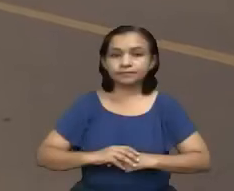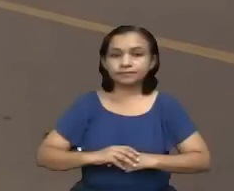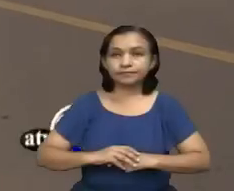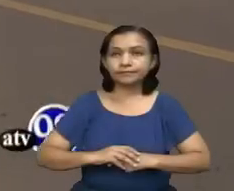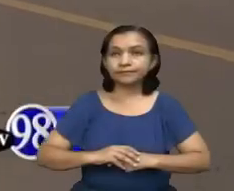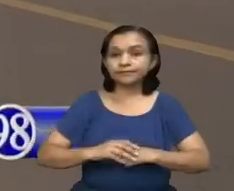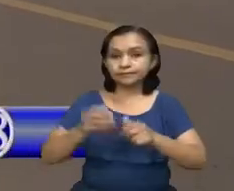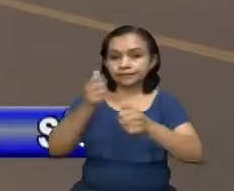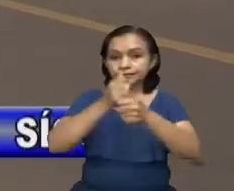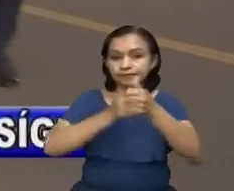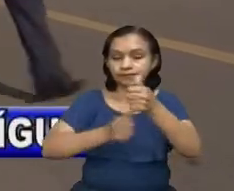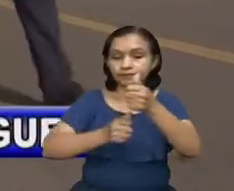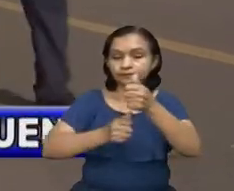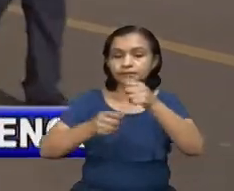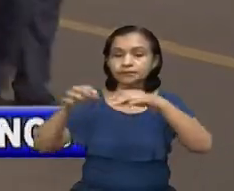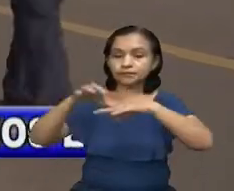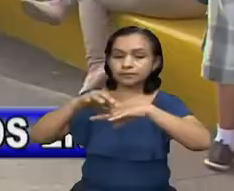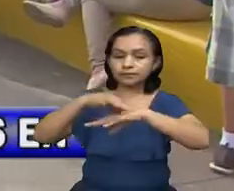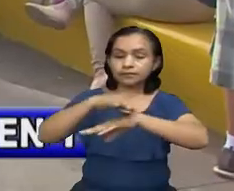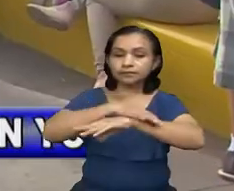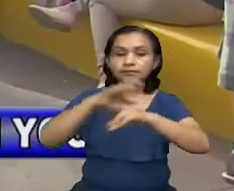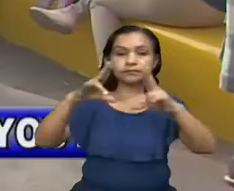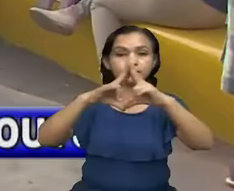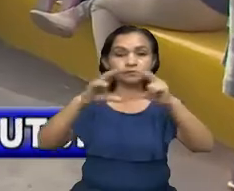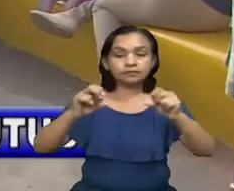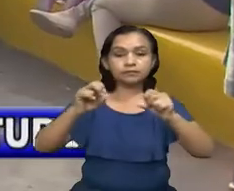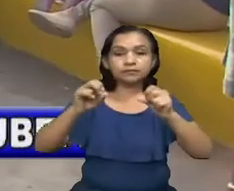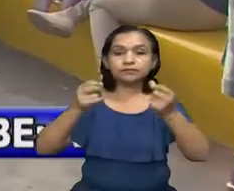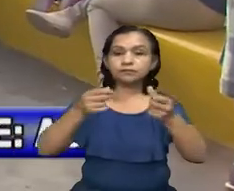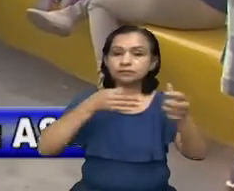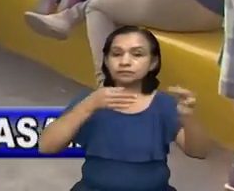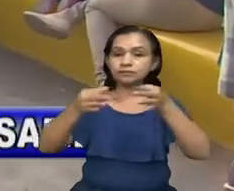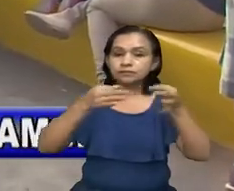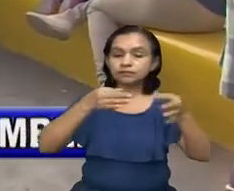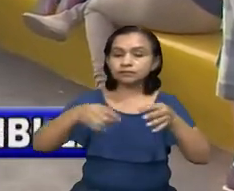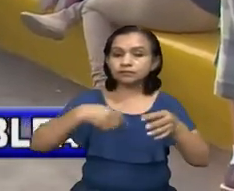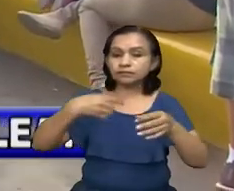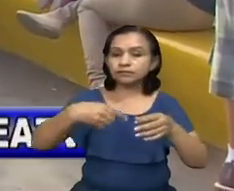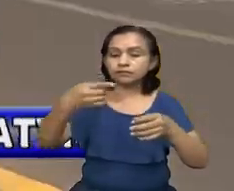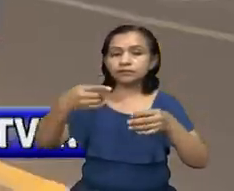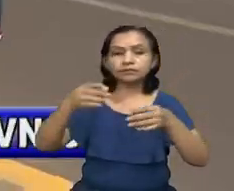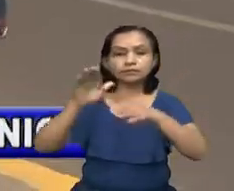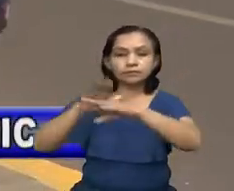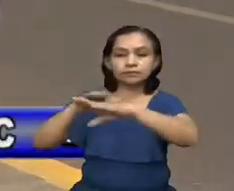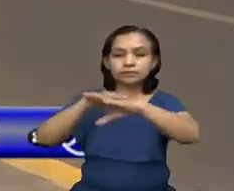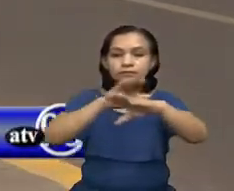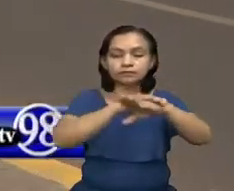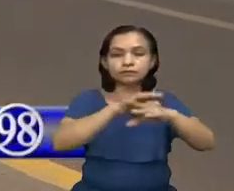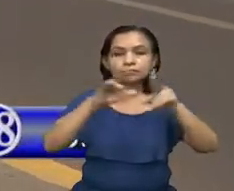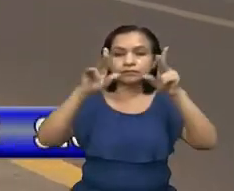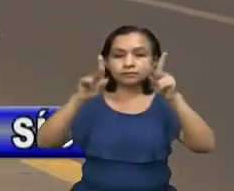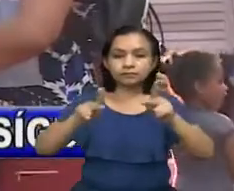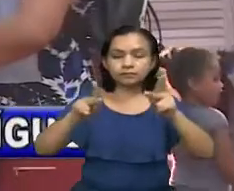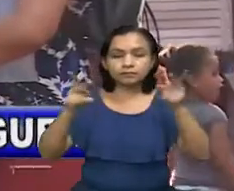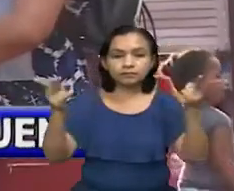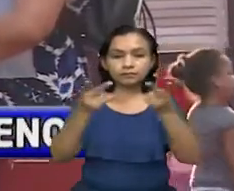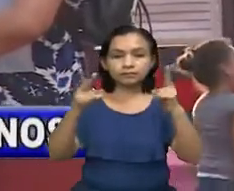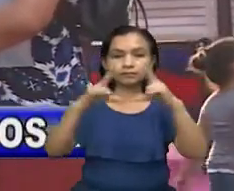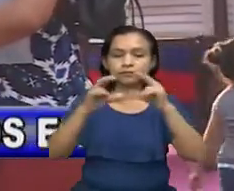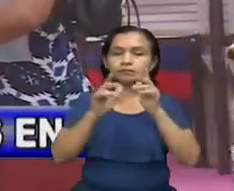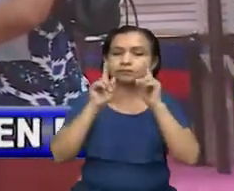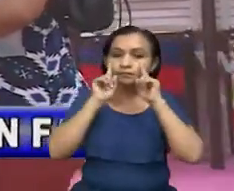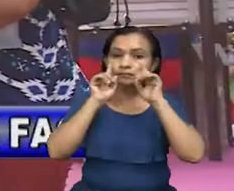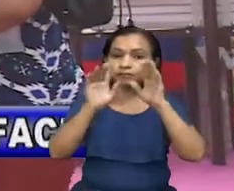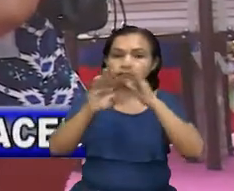La vicepresidenta de Nicaragua, compañera Rosario Murillo, en su comunicación diaria invitó a los nicaragüenses a cuidar la paz de la que gozamos